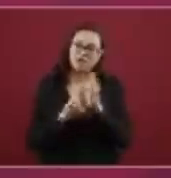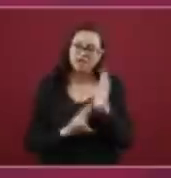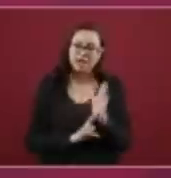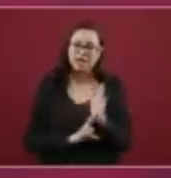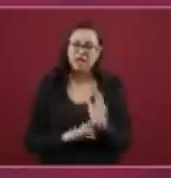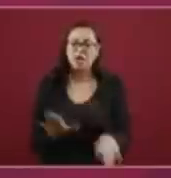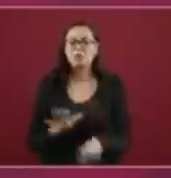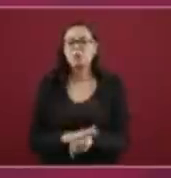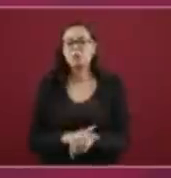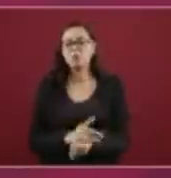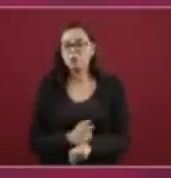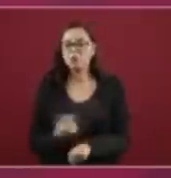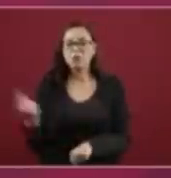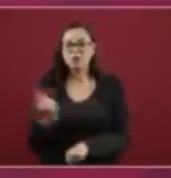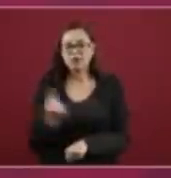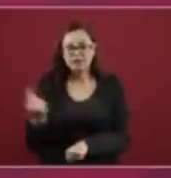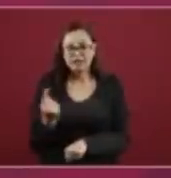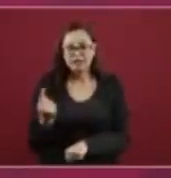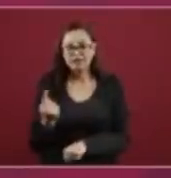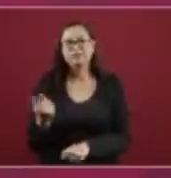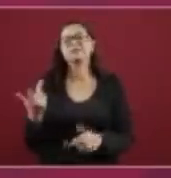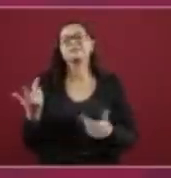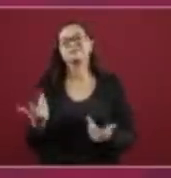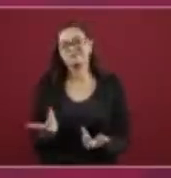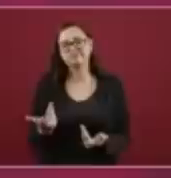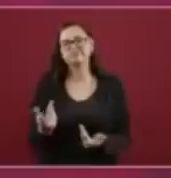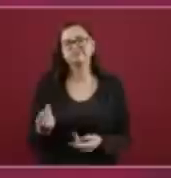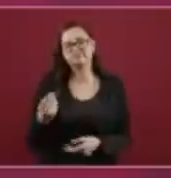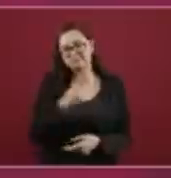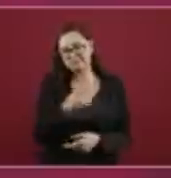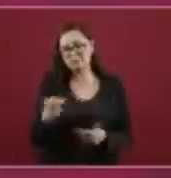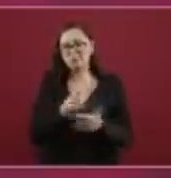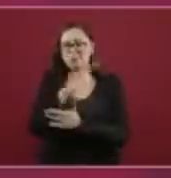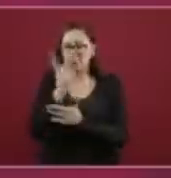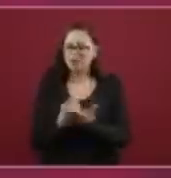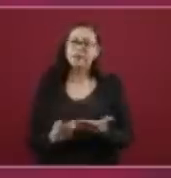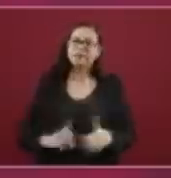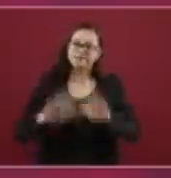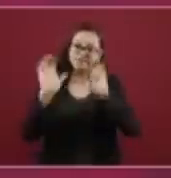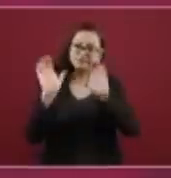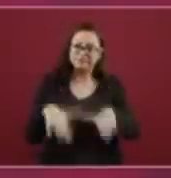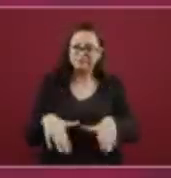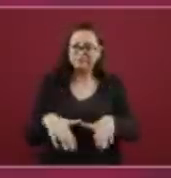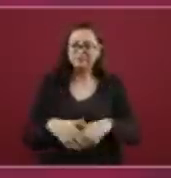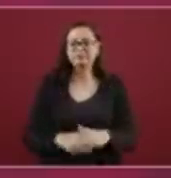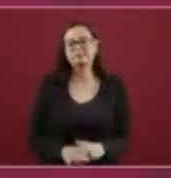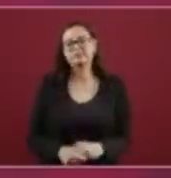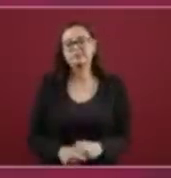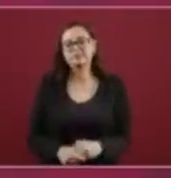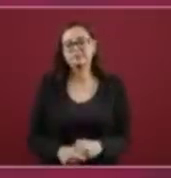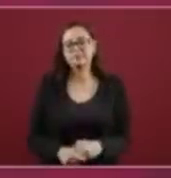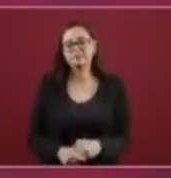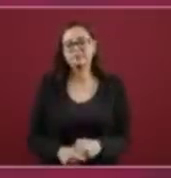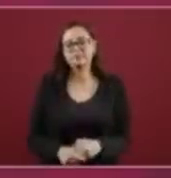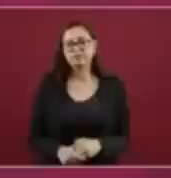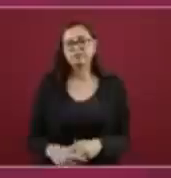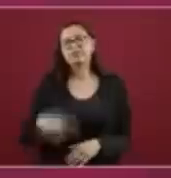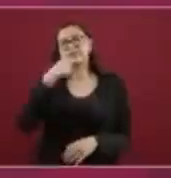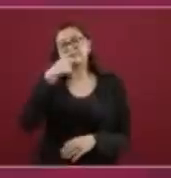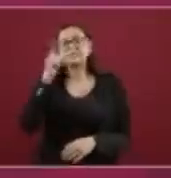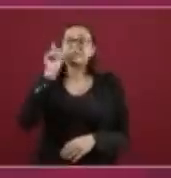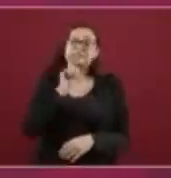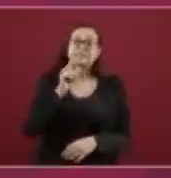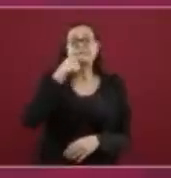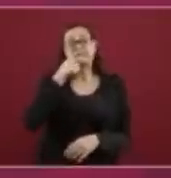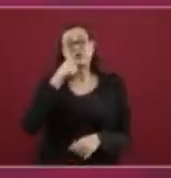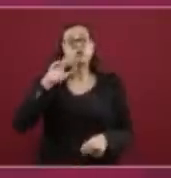queremos que llegue el recurso a quienes están en el programa. Y en este caso la responsabilidad de estas niñas y de estos